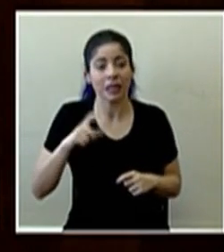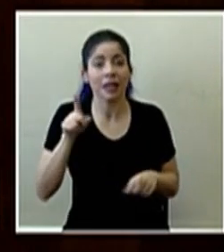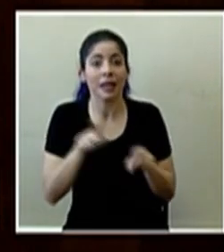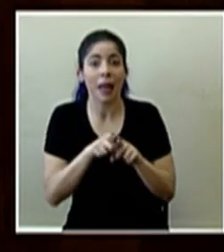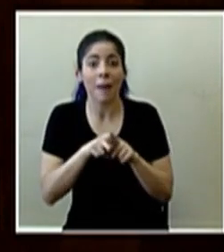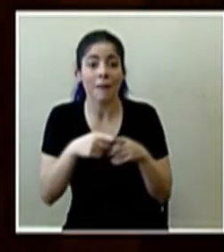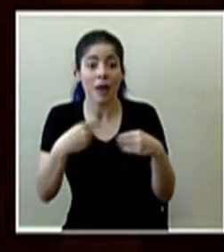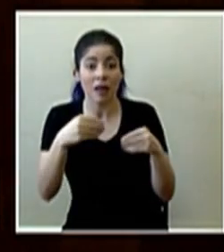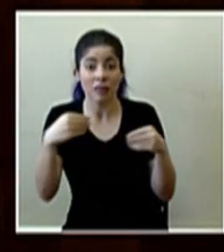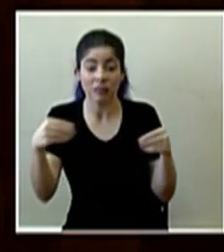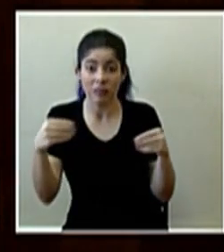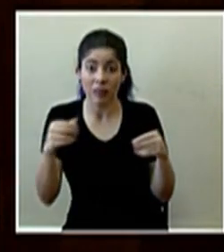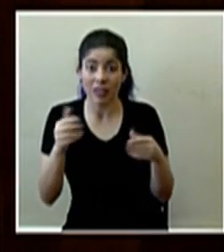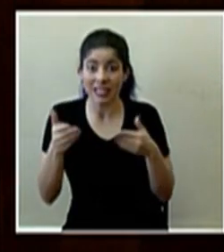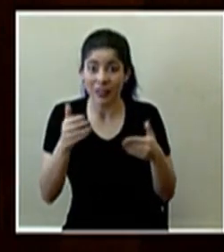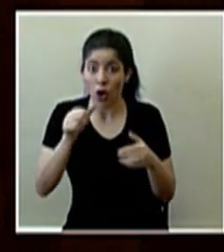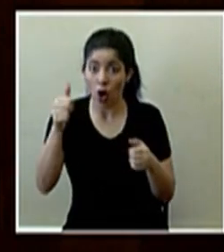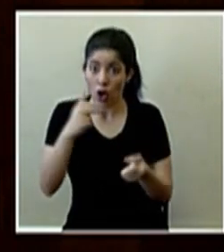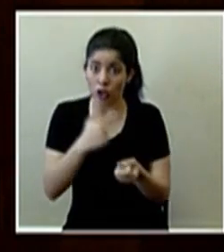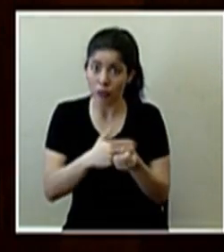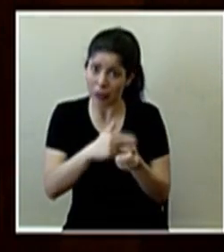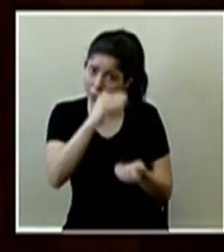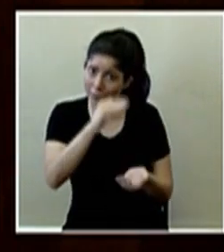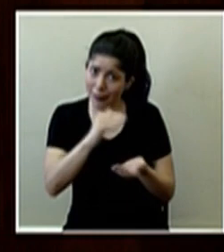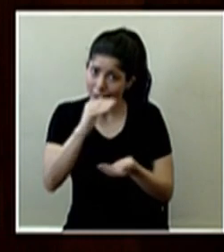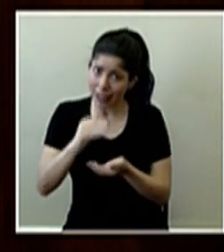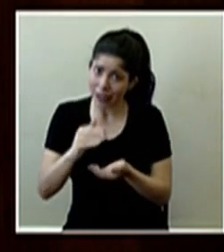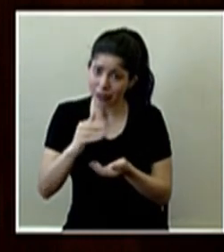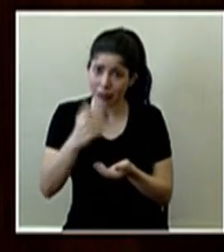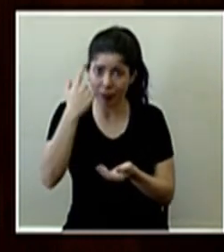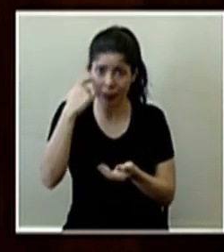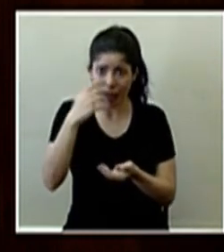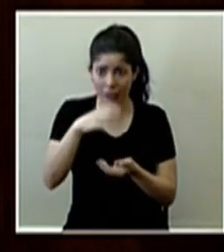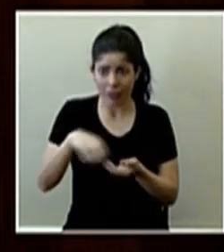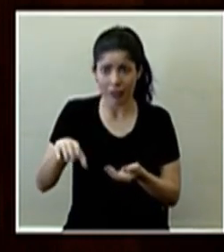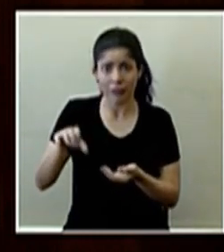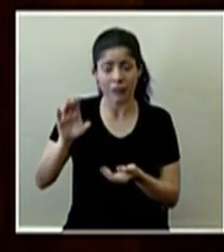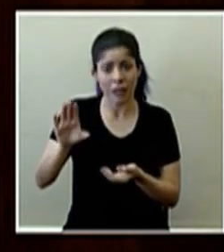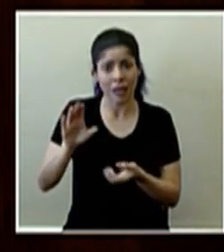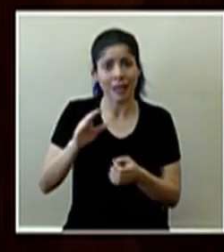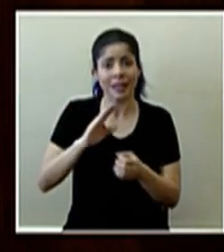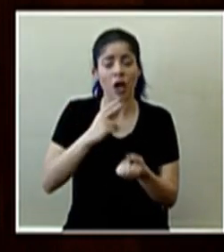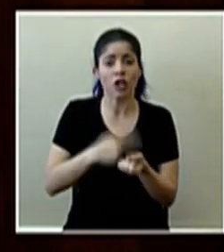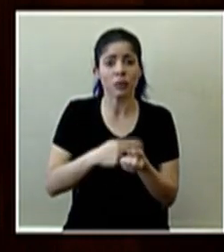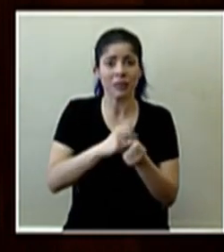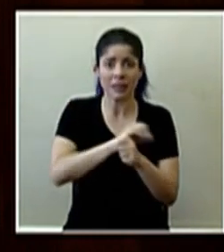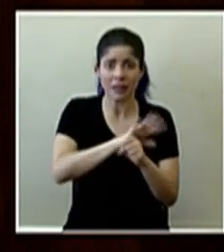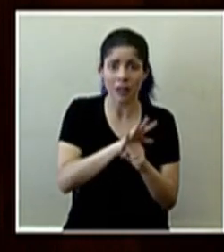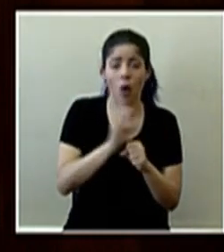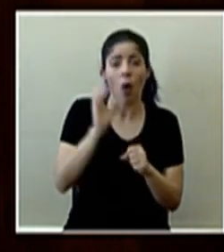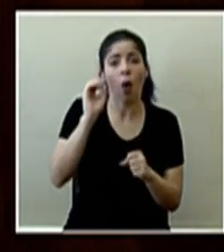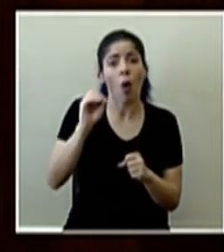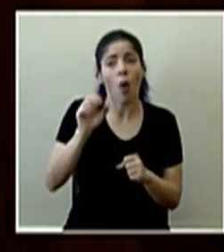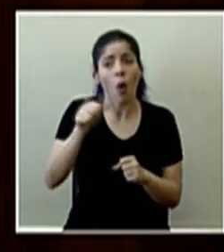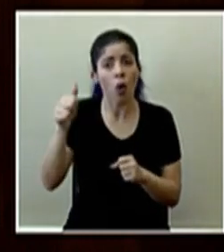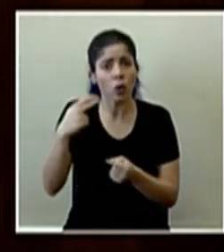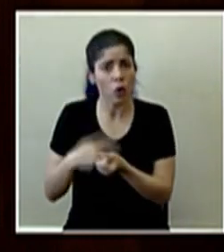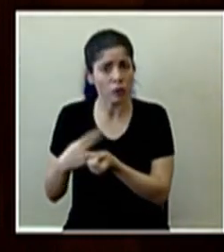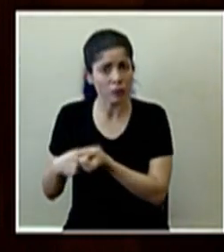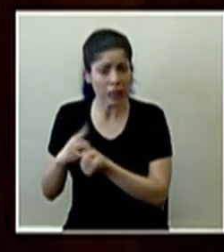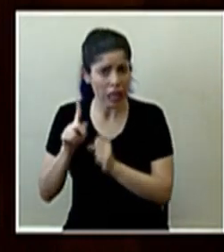las provisiones o los servicios de otros hospitales para poder dedicar recursos a SEACO o a la atención de coronavirus en otros